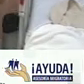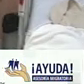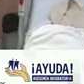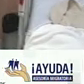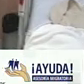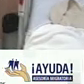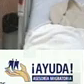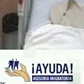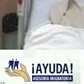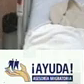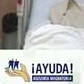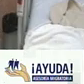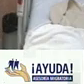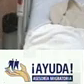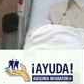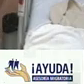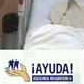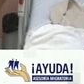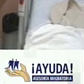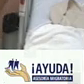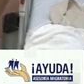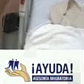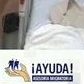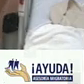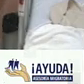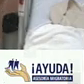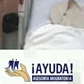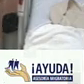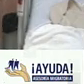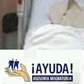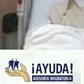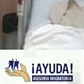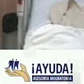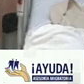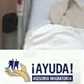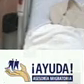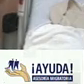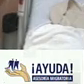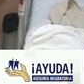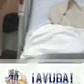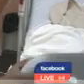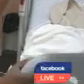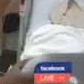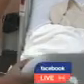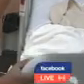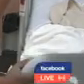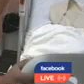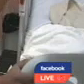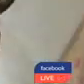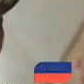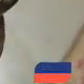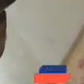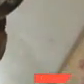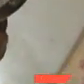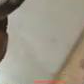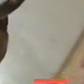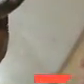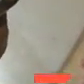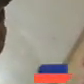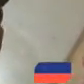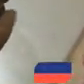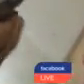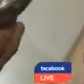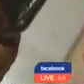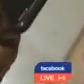un